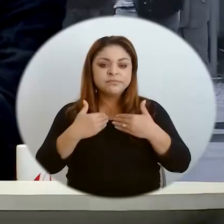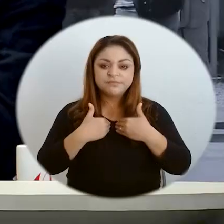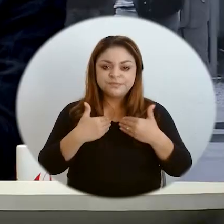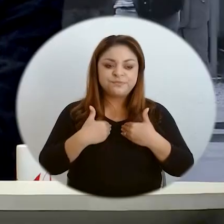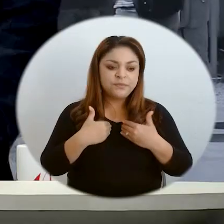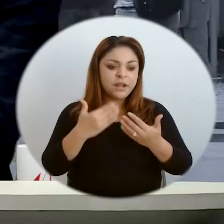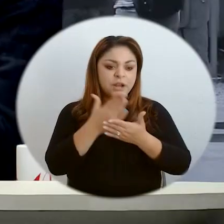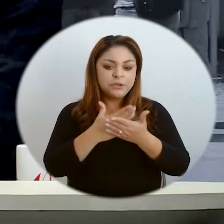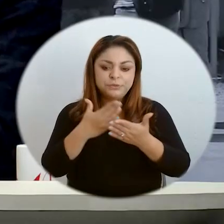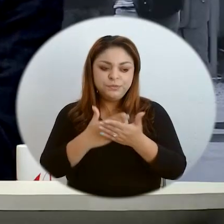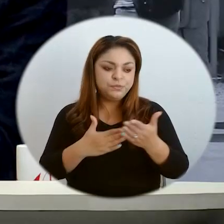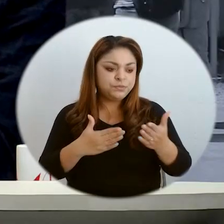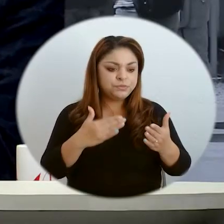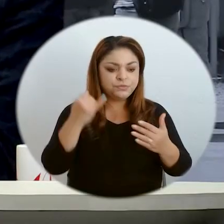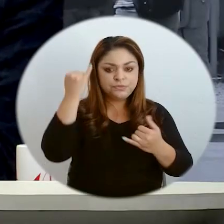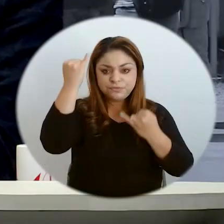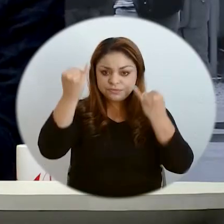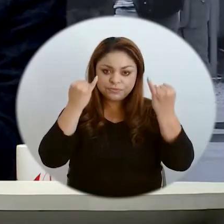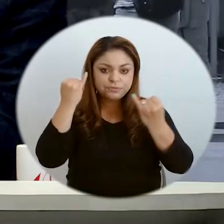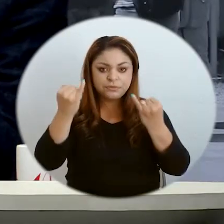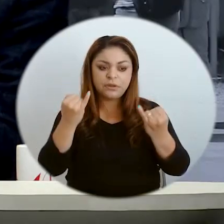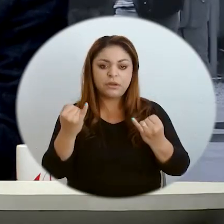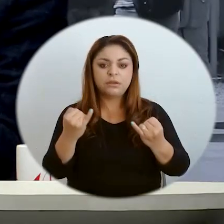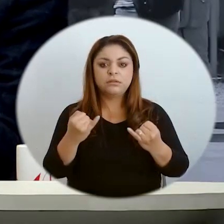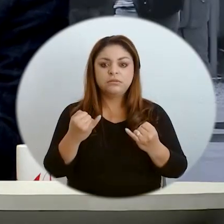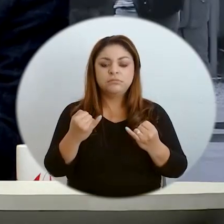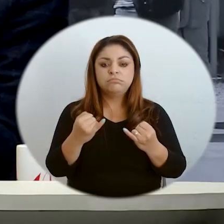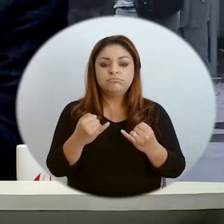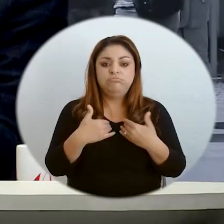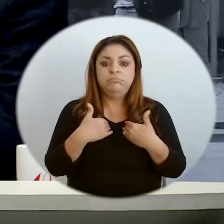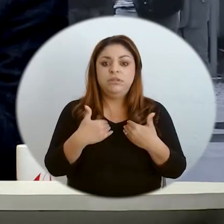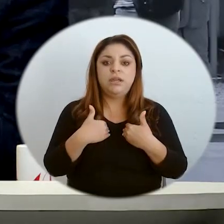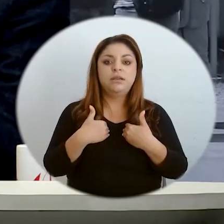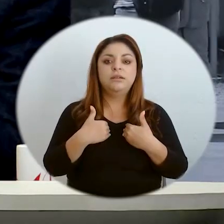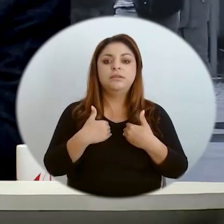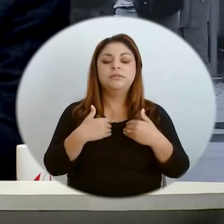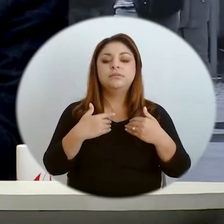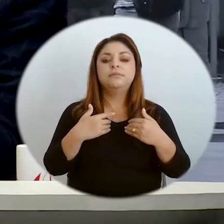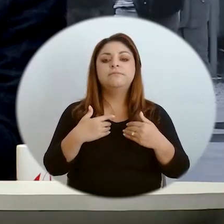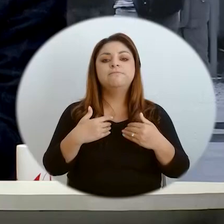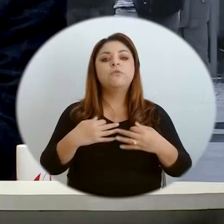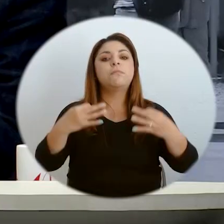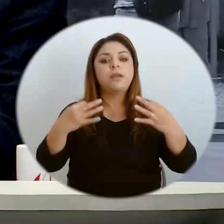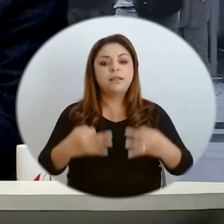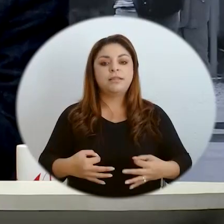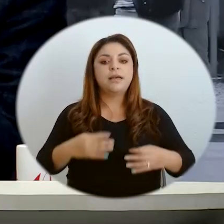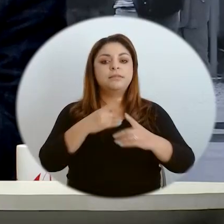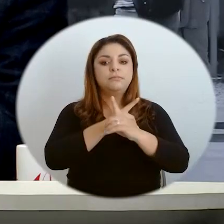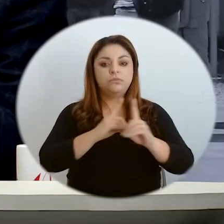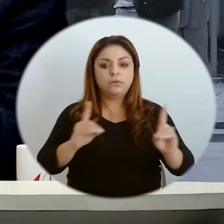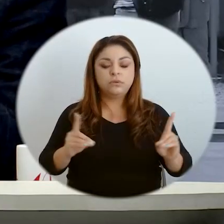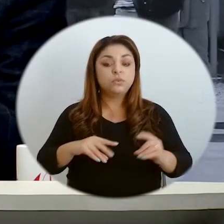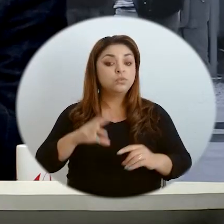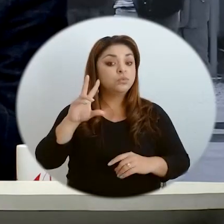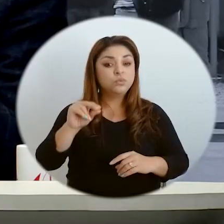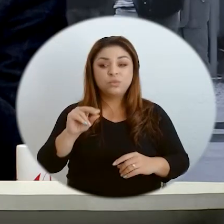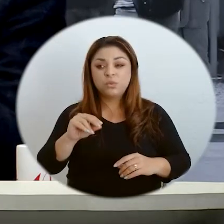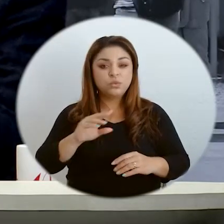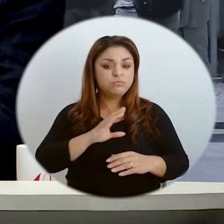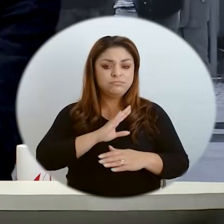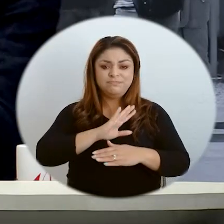de cierto conjunto de ideas, van más allá de la normalidad democrática y no todos recurren